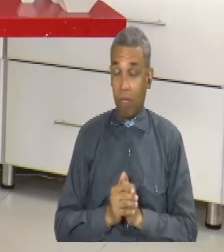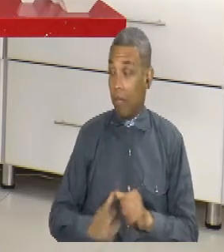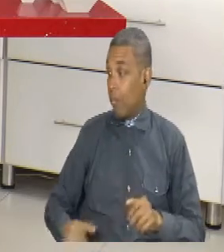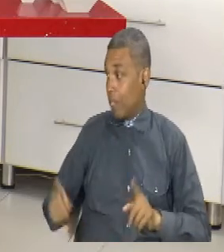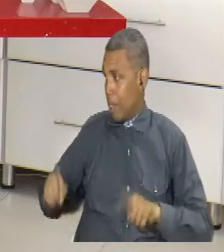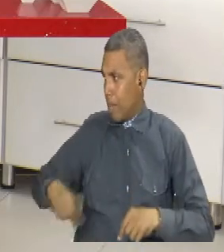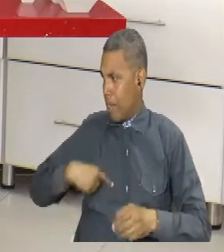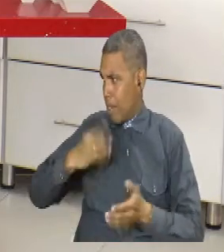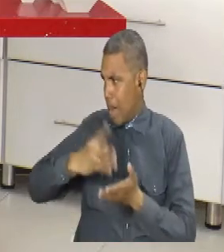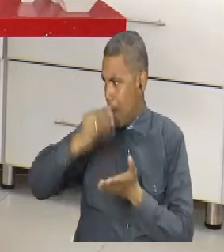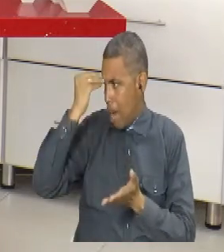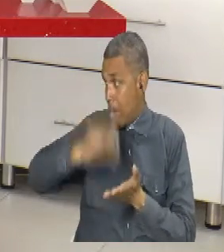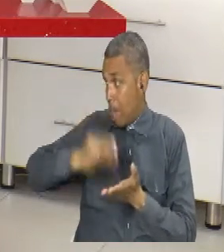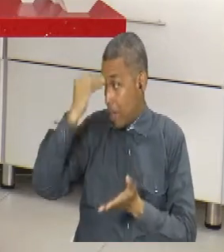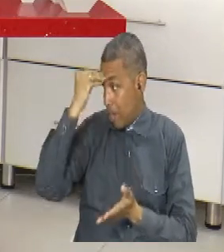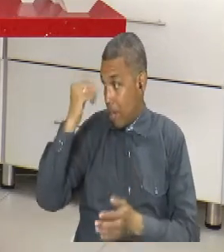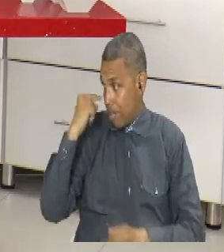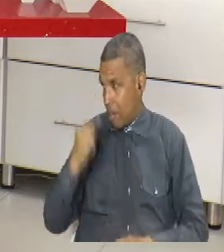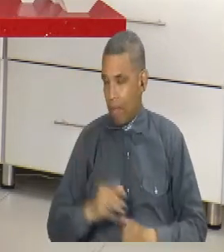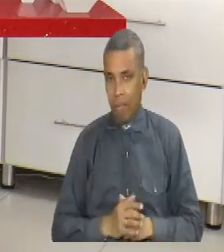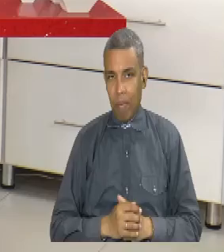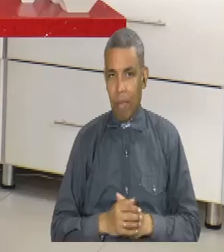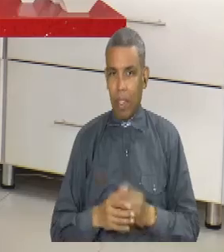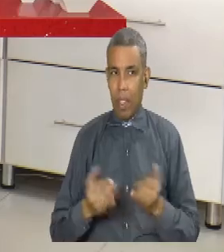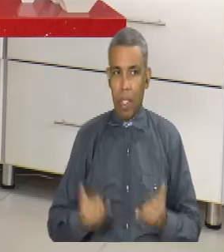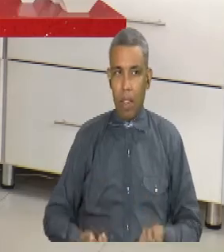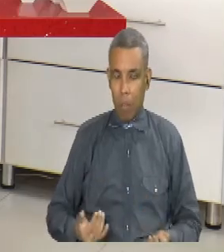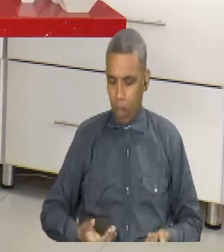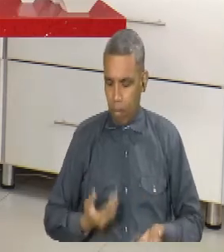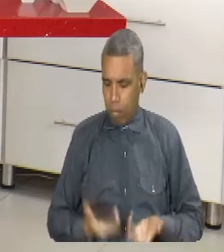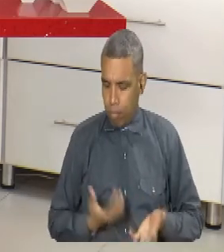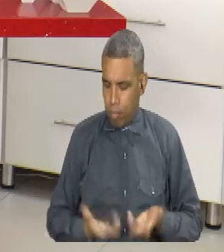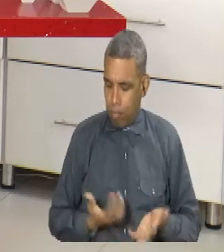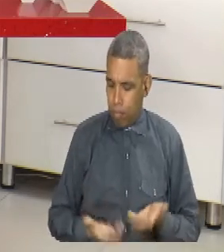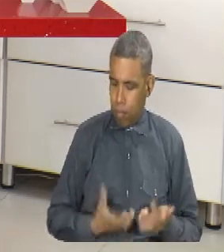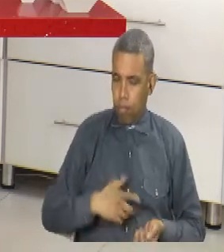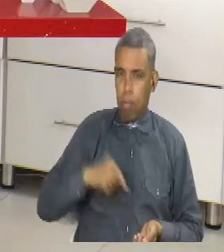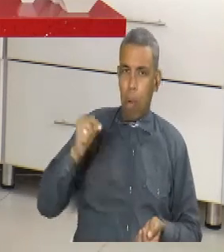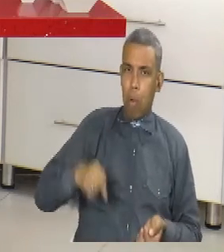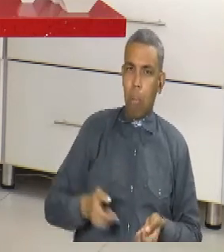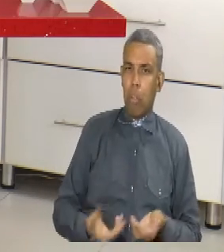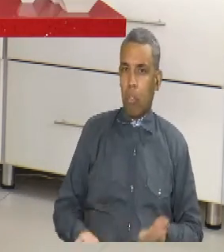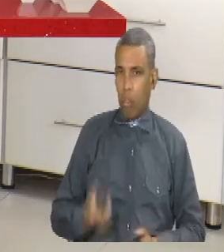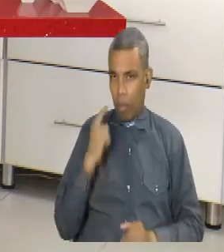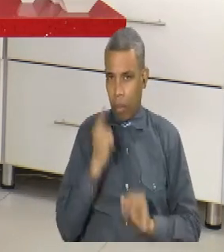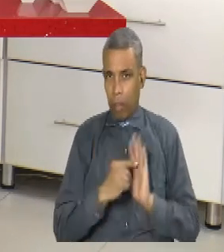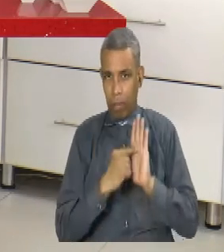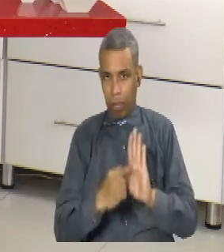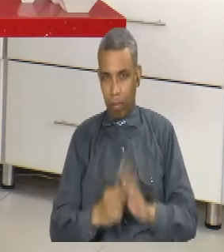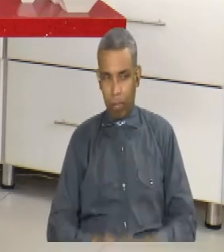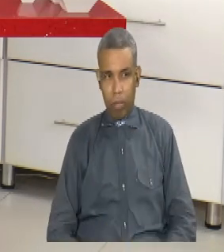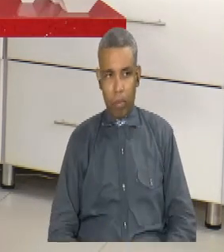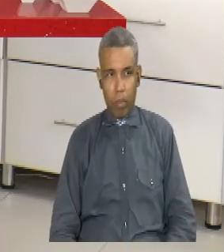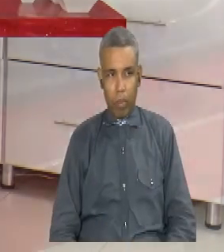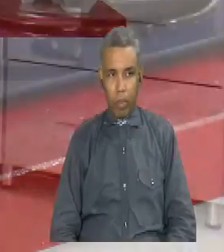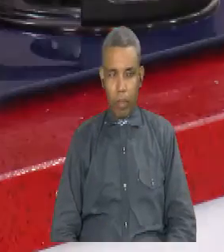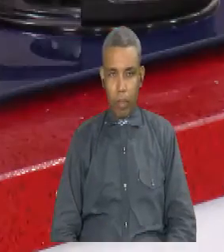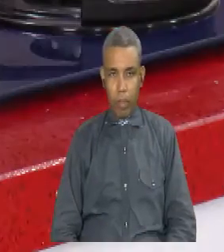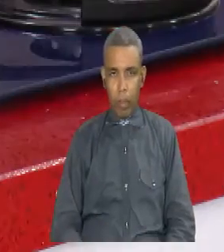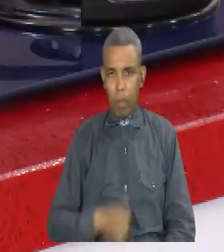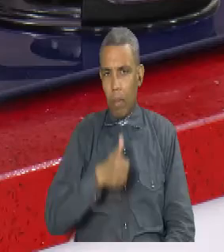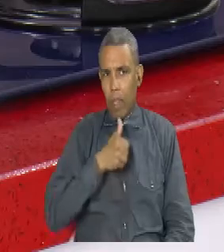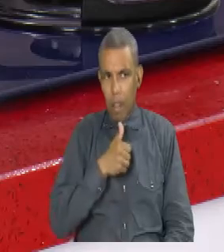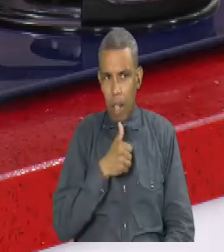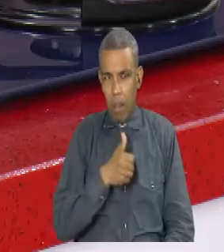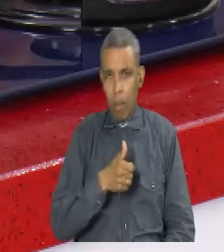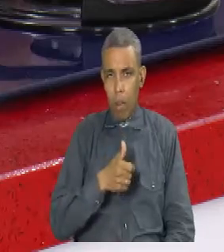Vamos a mostrarles a los televidentes cómo vamos a hacer la receta de hoy. Ya tenemos acá una ollita con agua hirviendo y